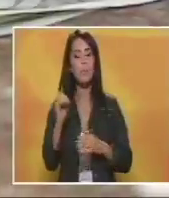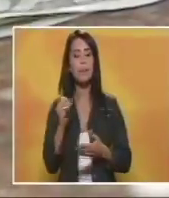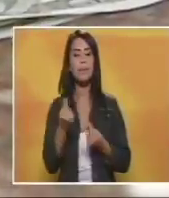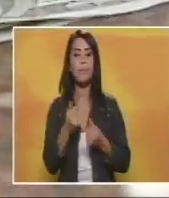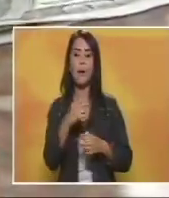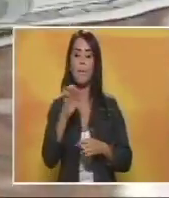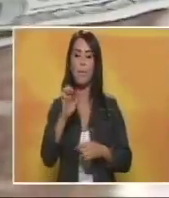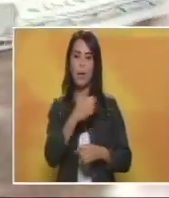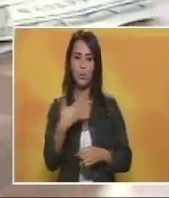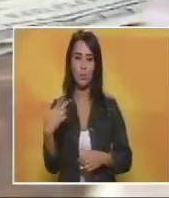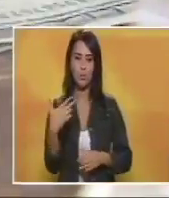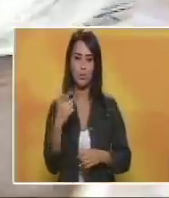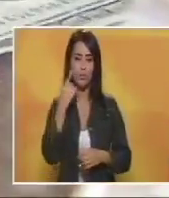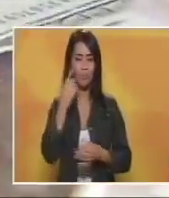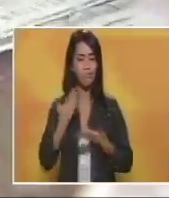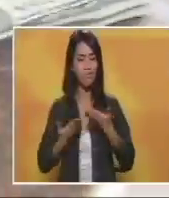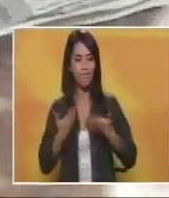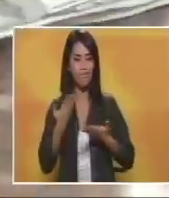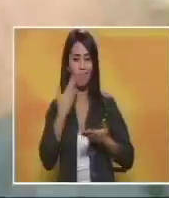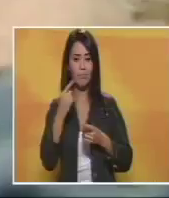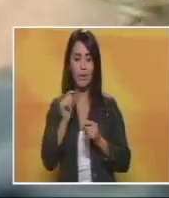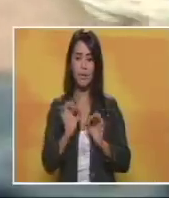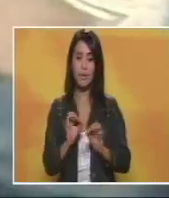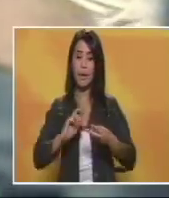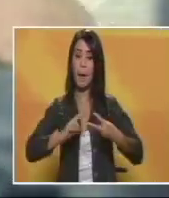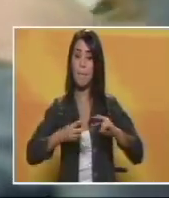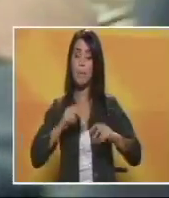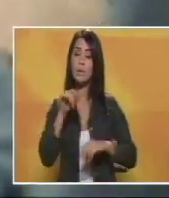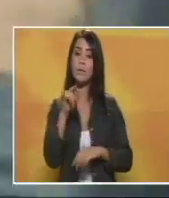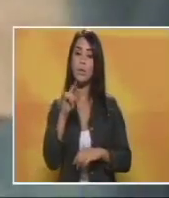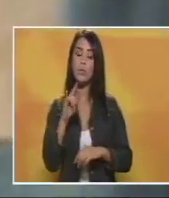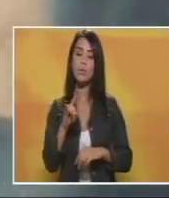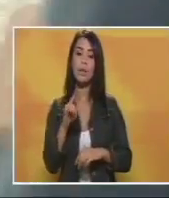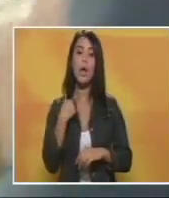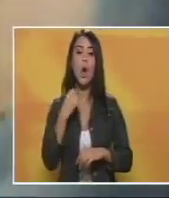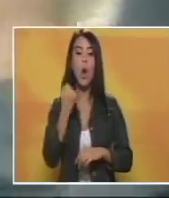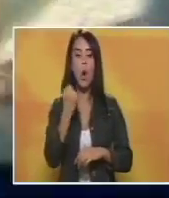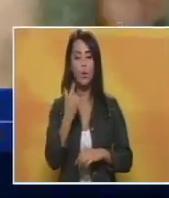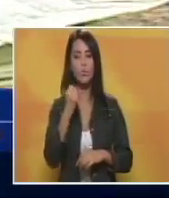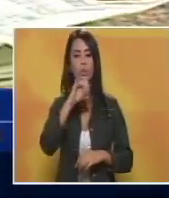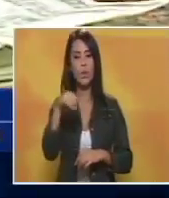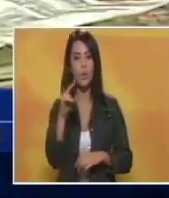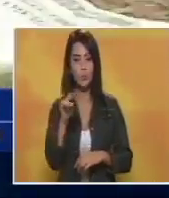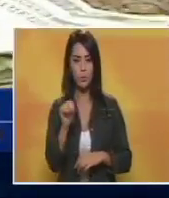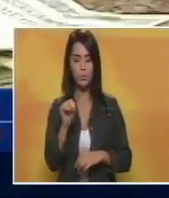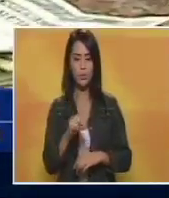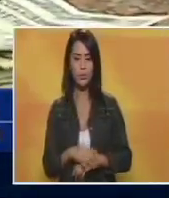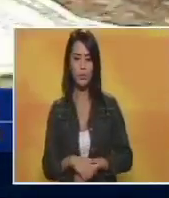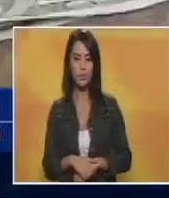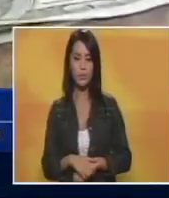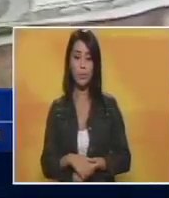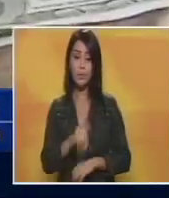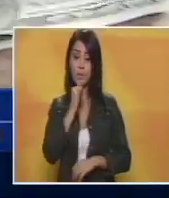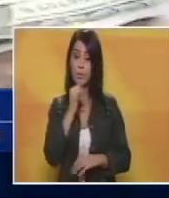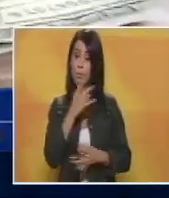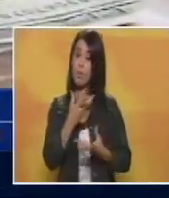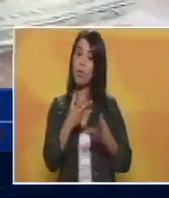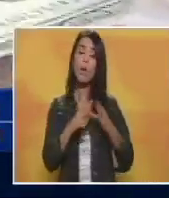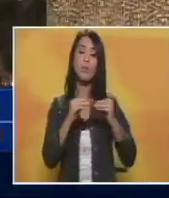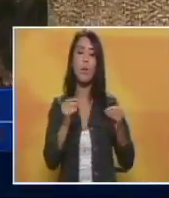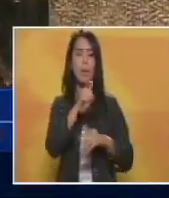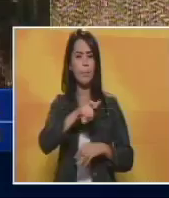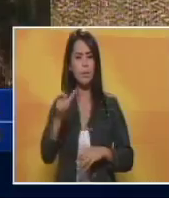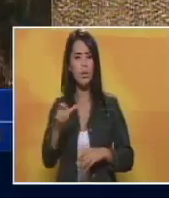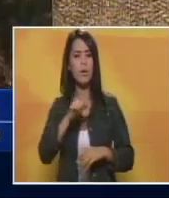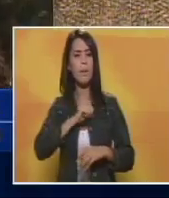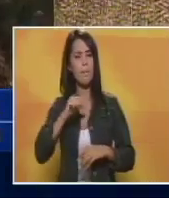euro. Se prevé que la liquidación de las divisas se realice este lunes 11 de junio. El ente emisor reiteró que toda persona natural